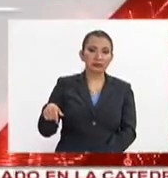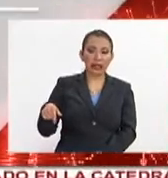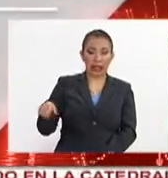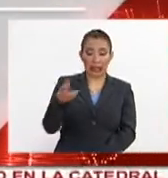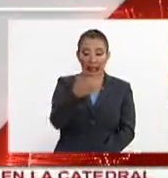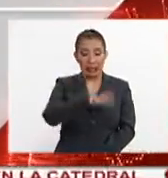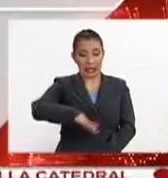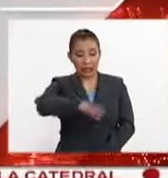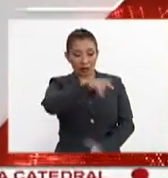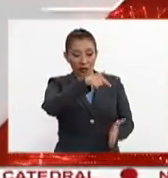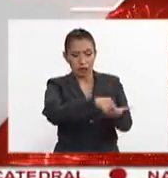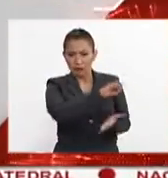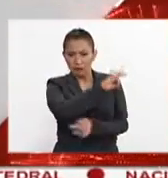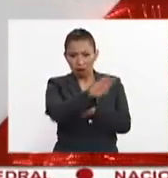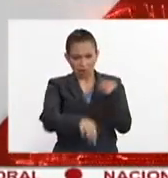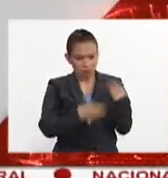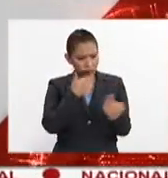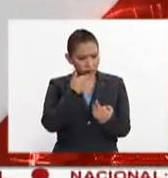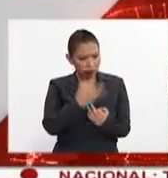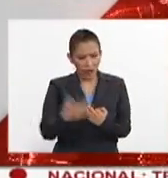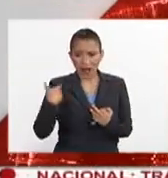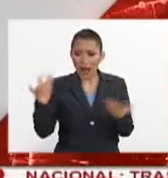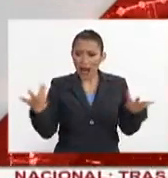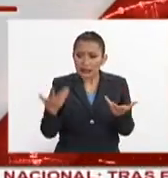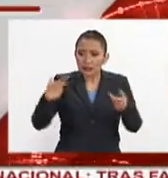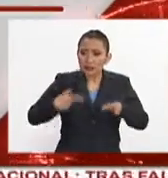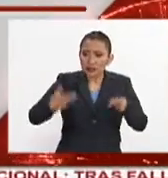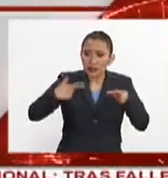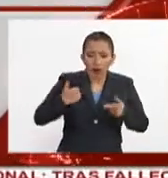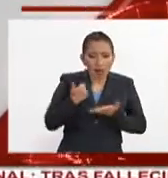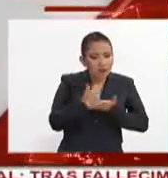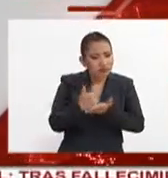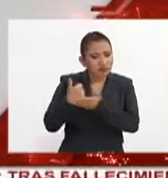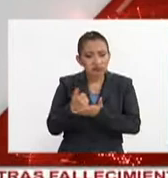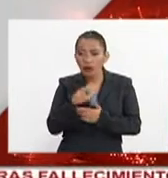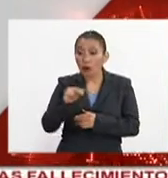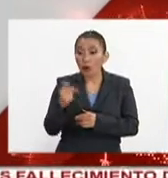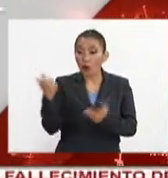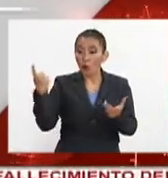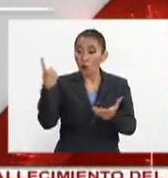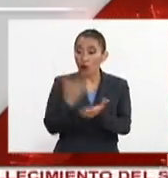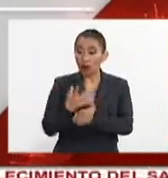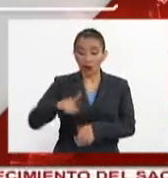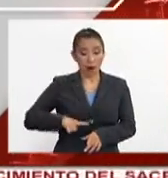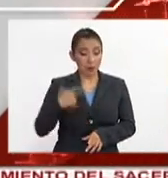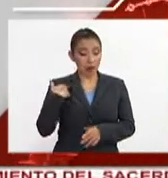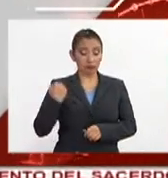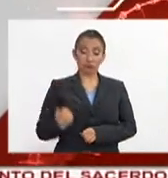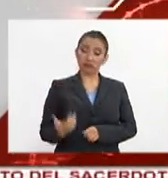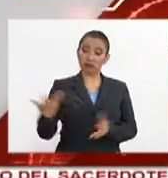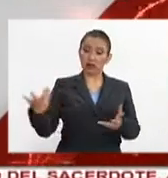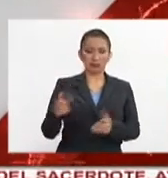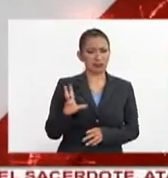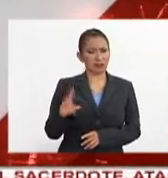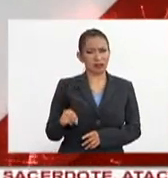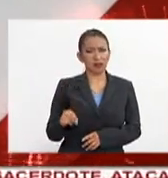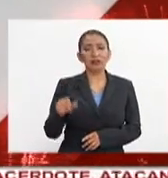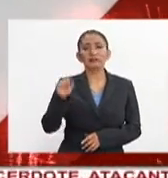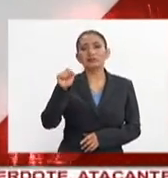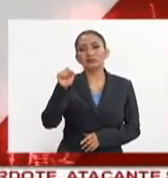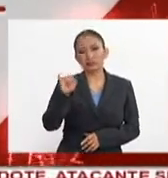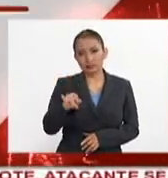en la que todos caben, que está hecha con la sociedad, que no está hecha solamente desde el gobierno.